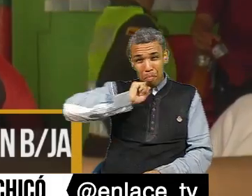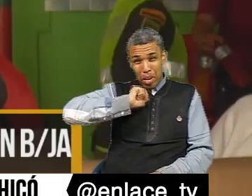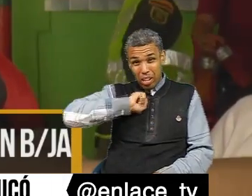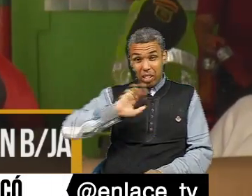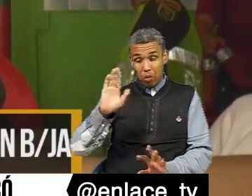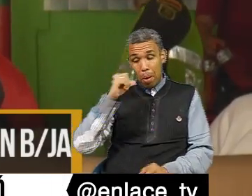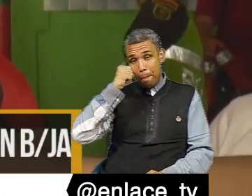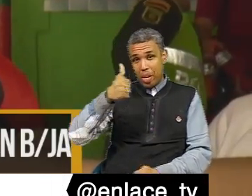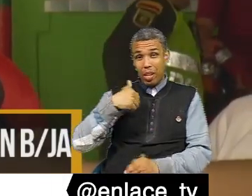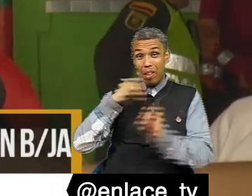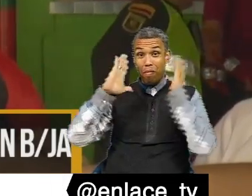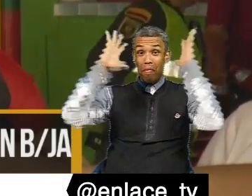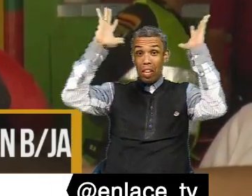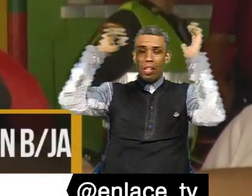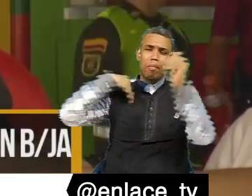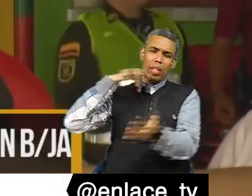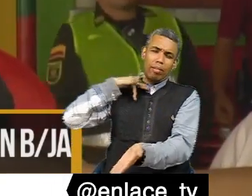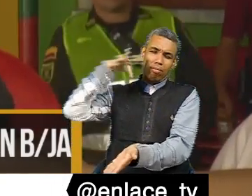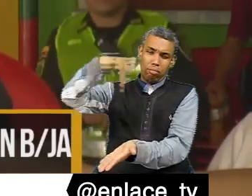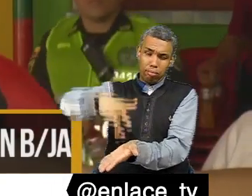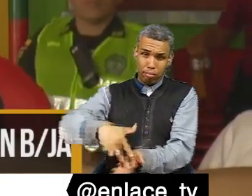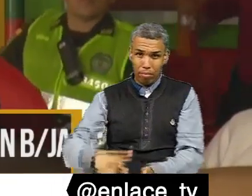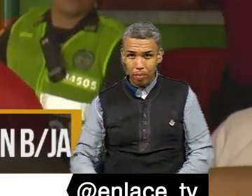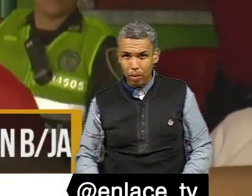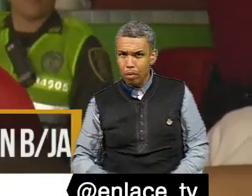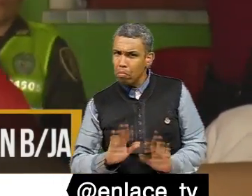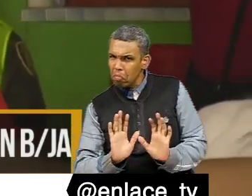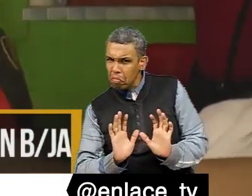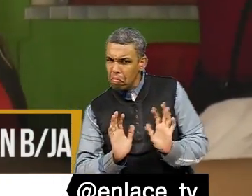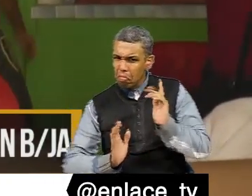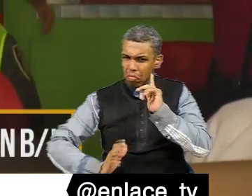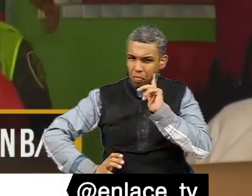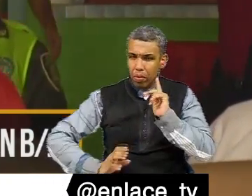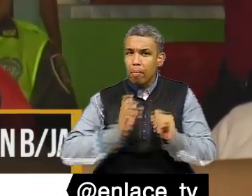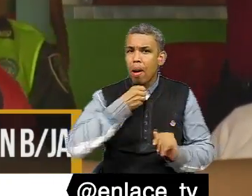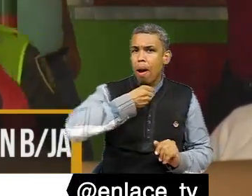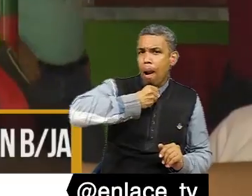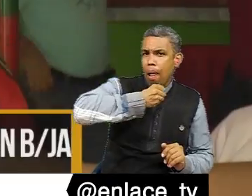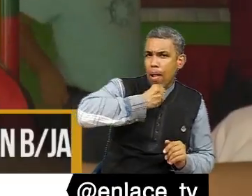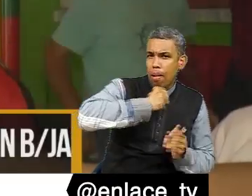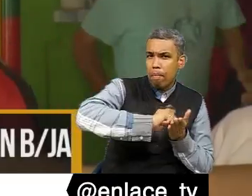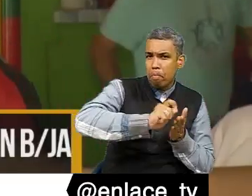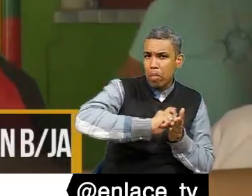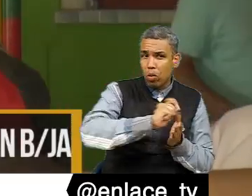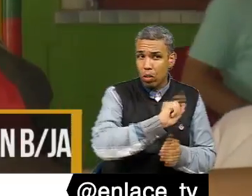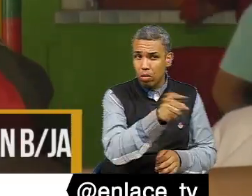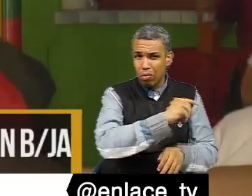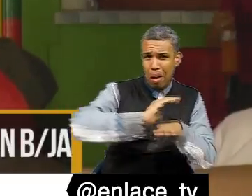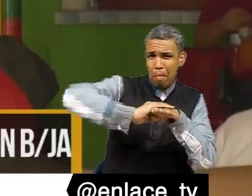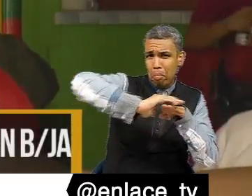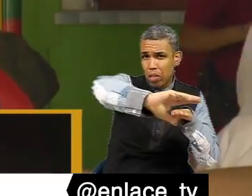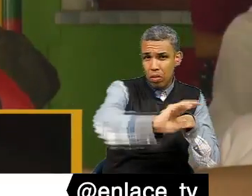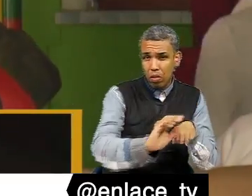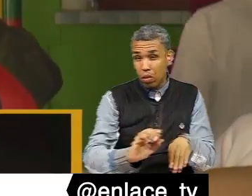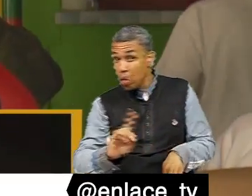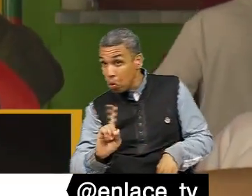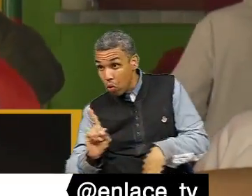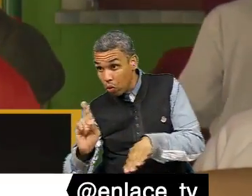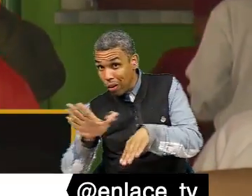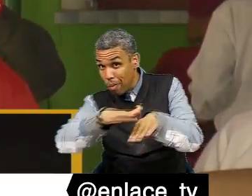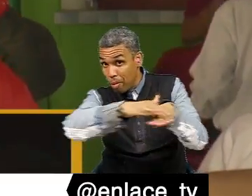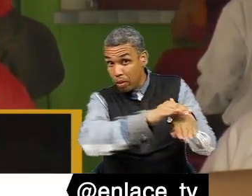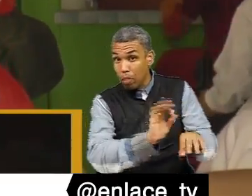lanzamiento en la mañana. Creo que ya invitaron a los periodistas, si no, cordialmente invitados. Estamos también ayudando